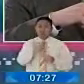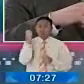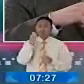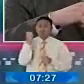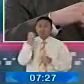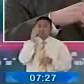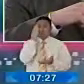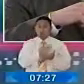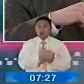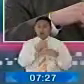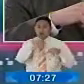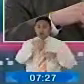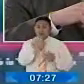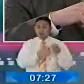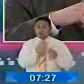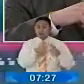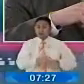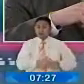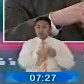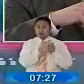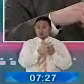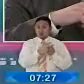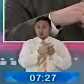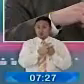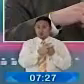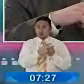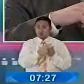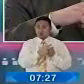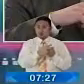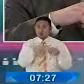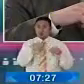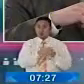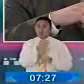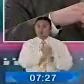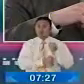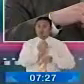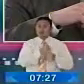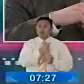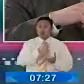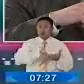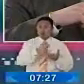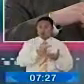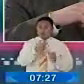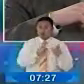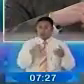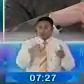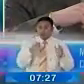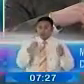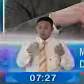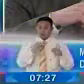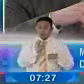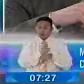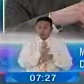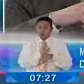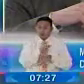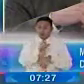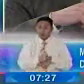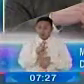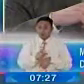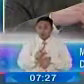COVID y también porque hubo un problema inicialmente. No se contrató el año pasado la contingencia. Esto hubiera significado sacar a